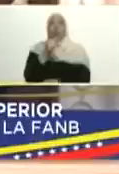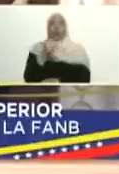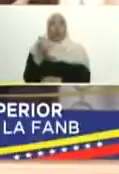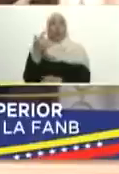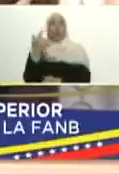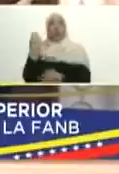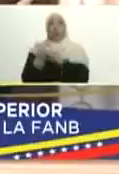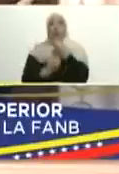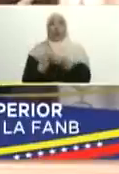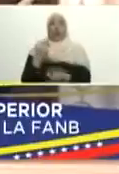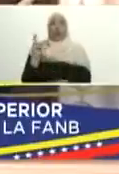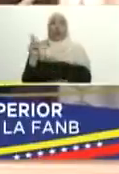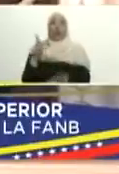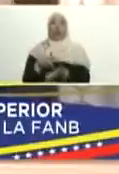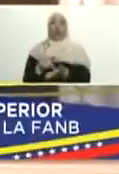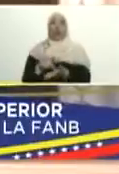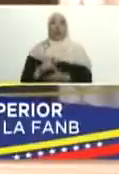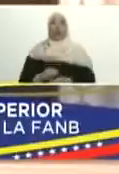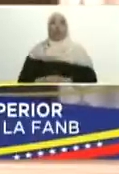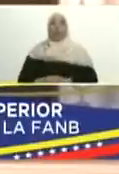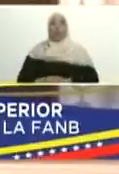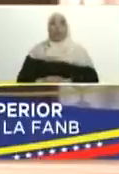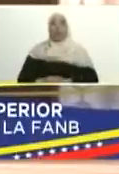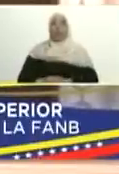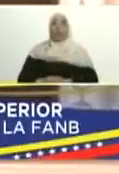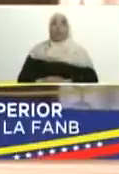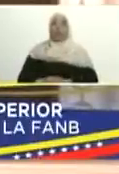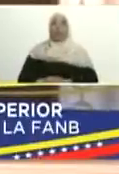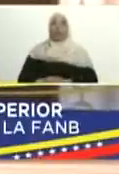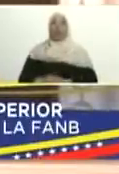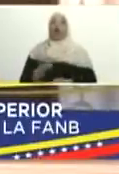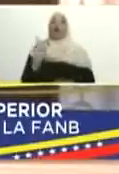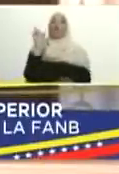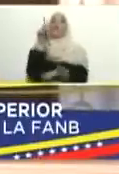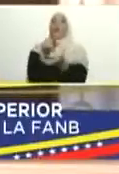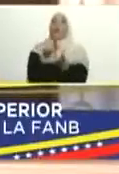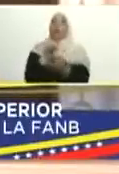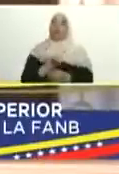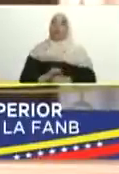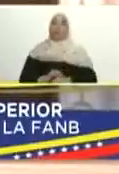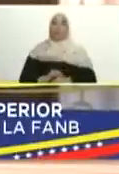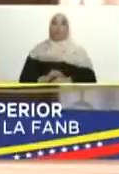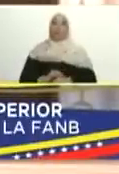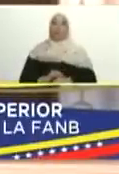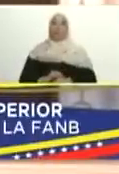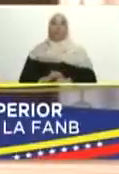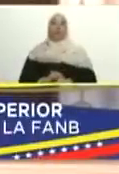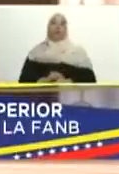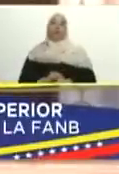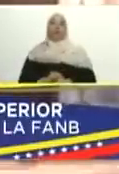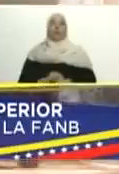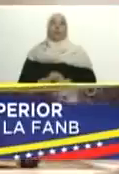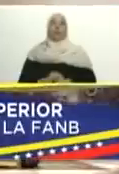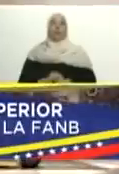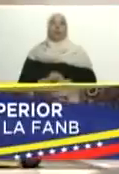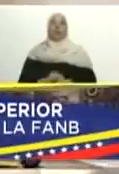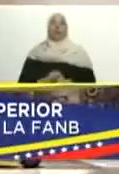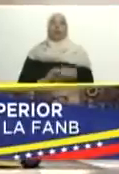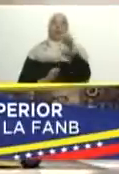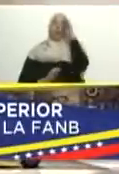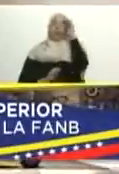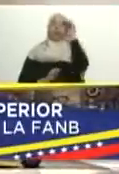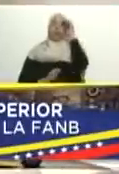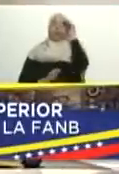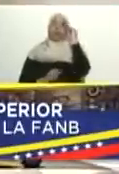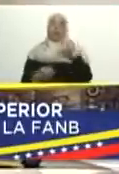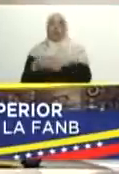Domingo Hernández Lares, presente. Aquí estamos, pues, los